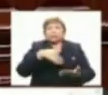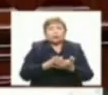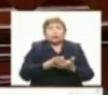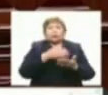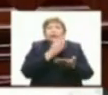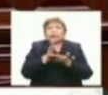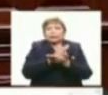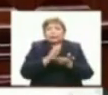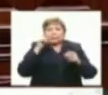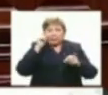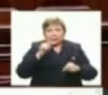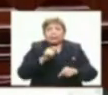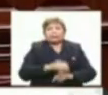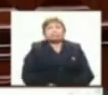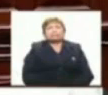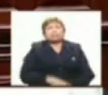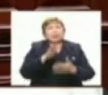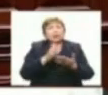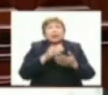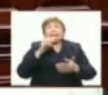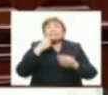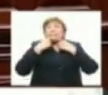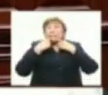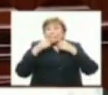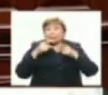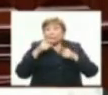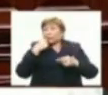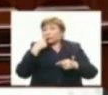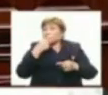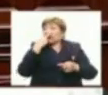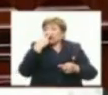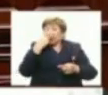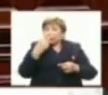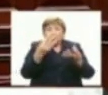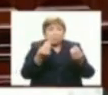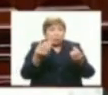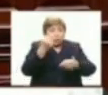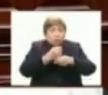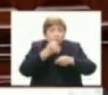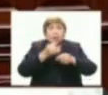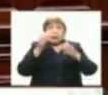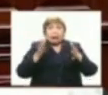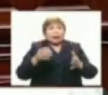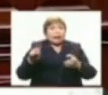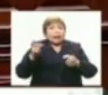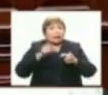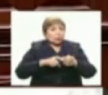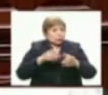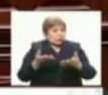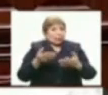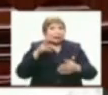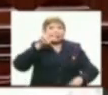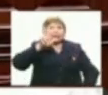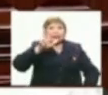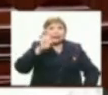los que participen en ella. En el caso mencionado, vemos a muchos funcionarios, incluso hasta